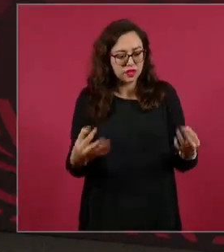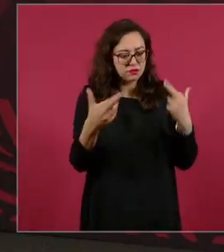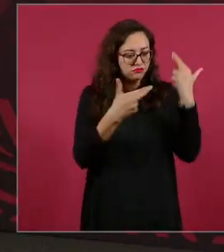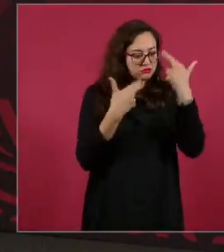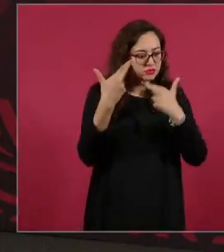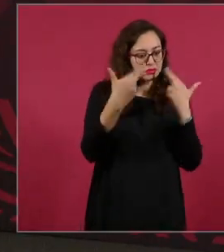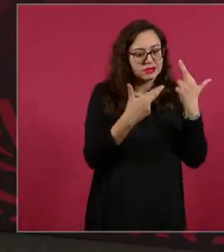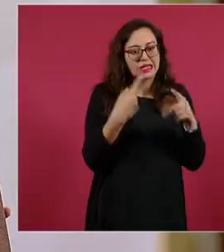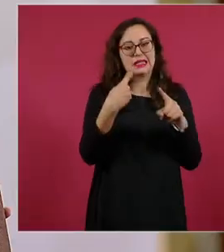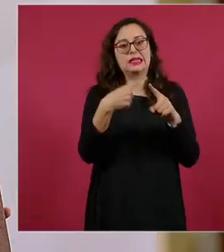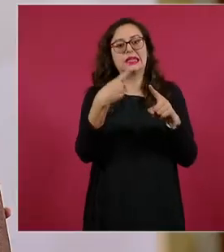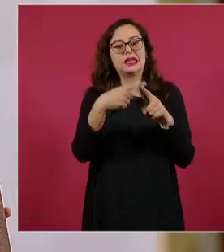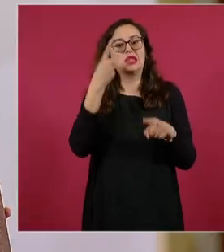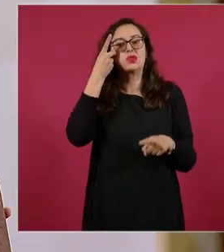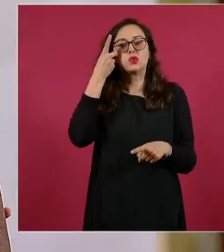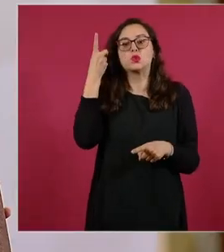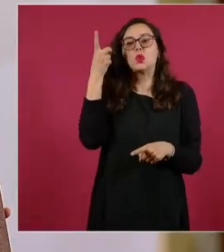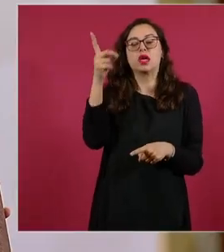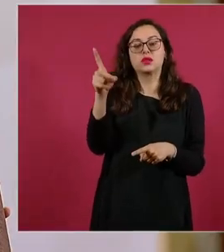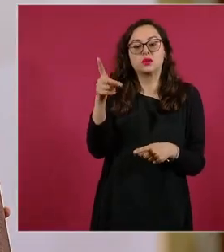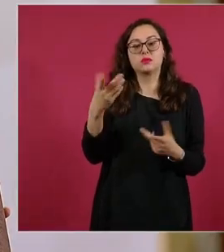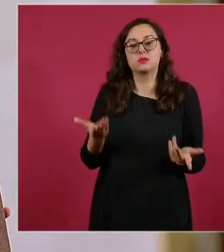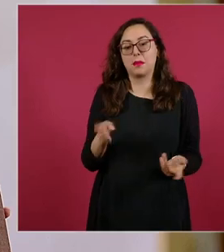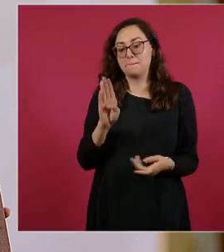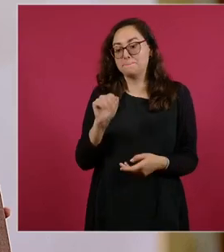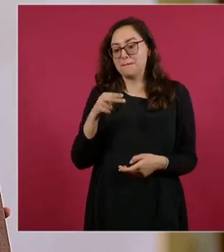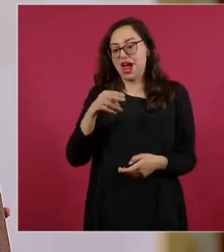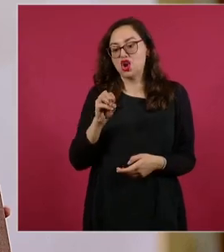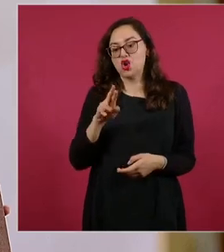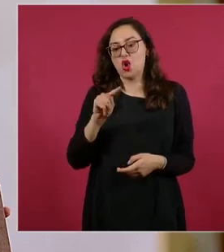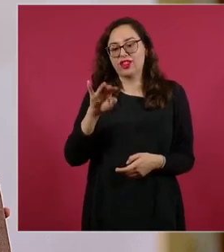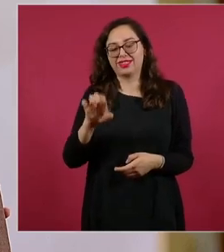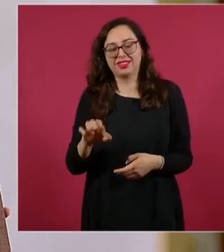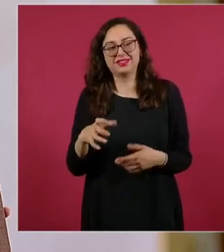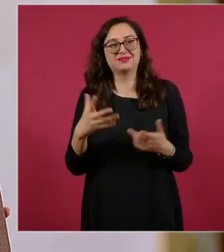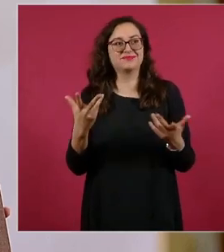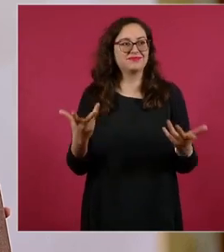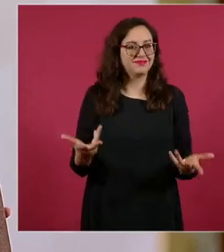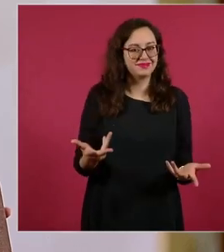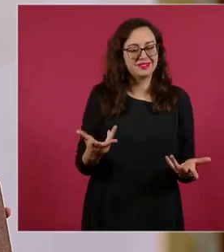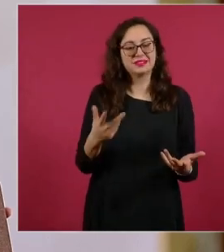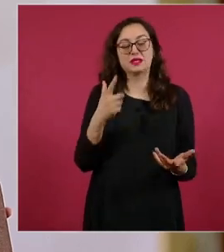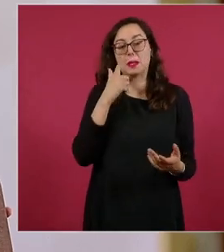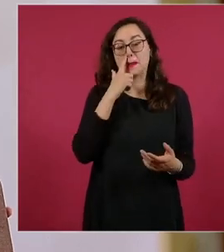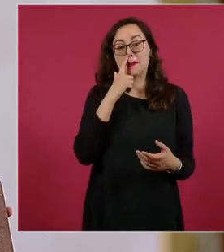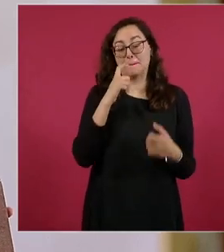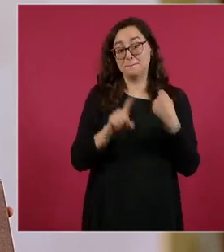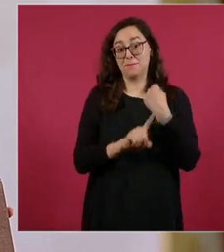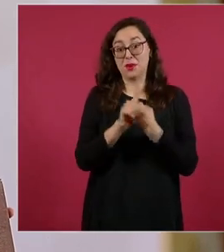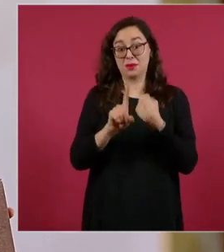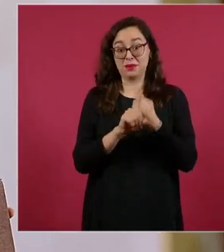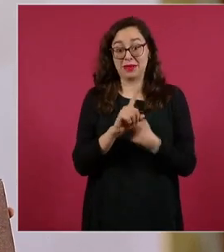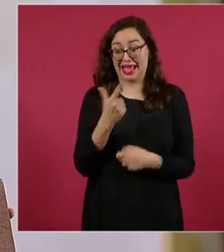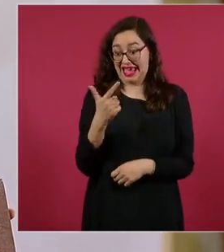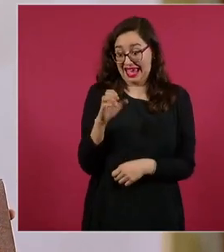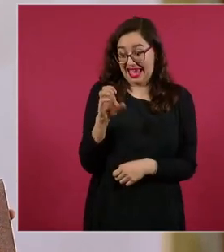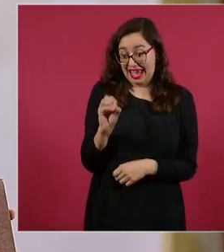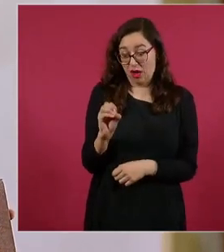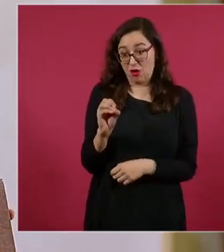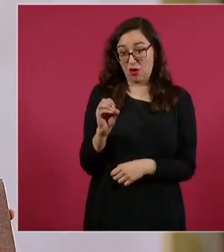Geo que se las había quedado Banorte ha sido un tema que no sólo es en Cuernavaca lo de Geo es un problema